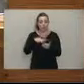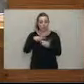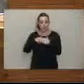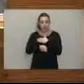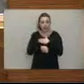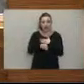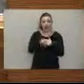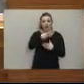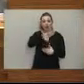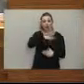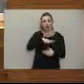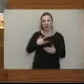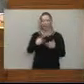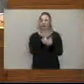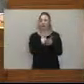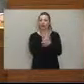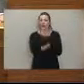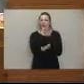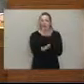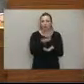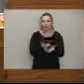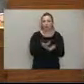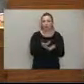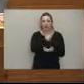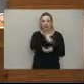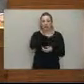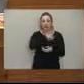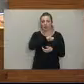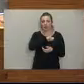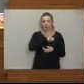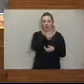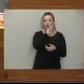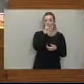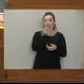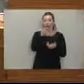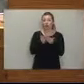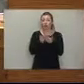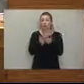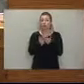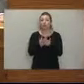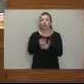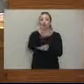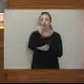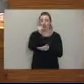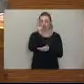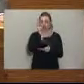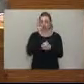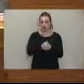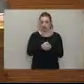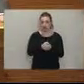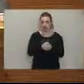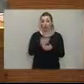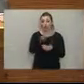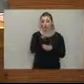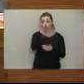quizá a nosotros nos explica, por ejemplo, que España tan solo haya realizado 20 solicitudes en los últimos